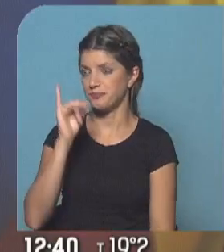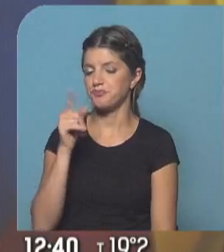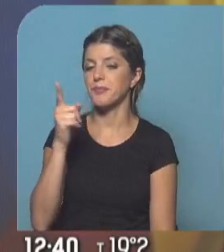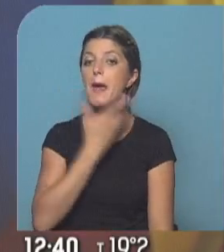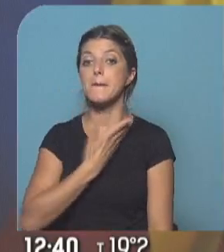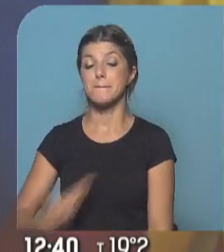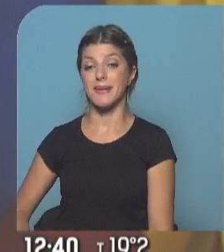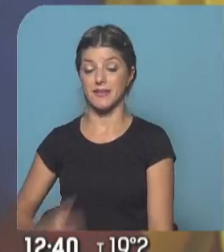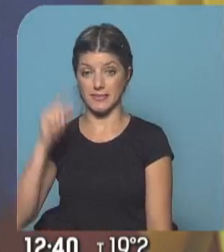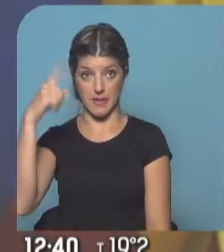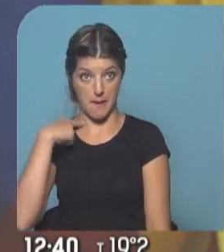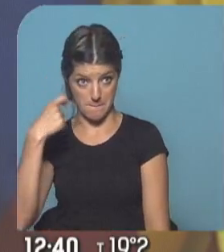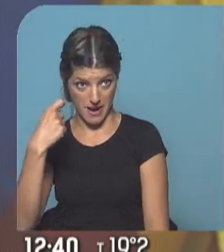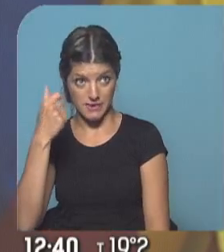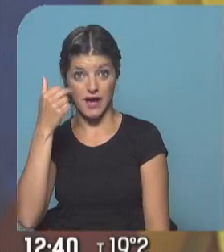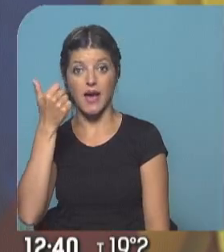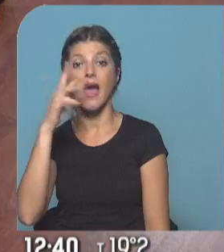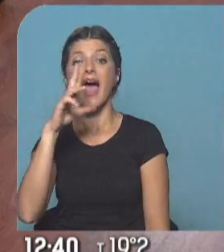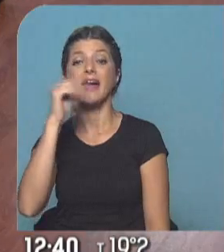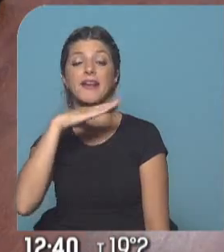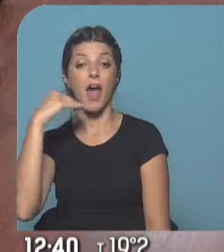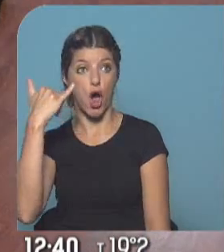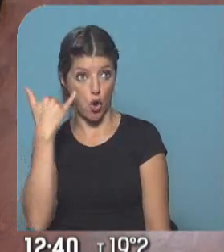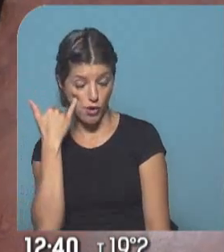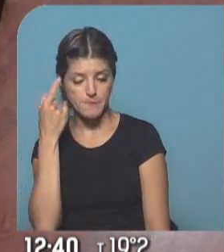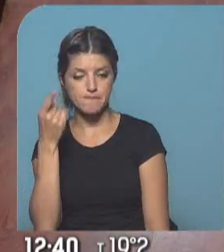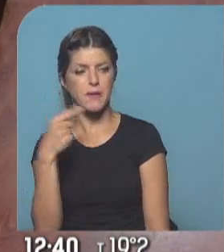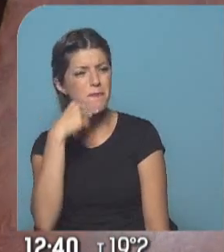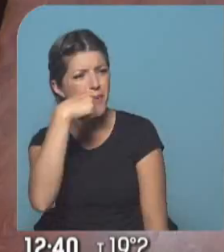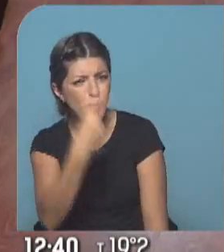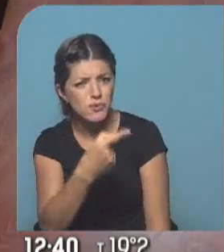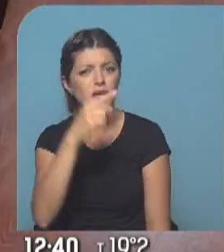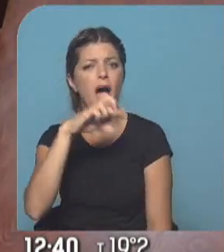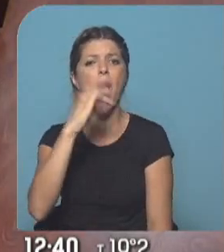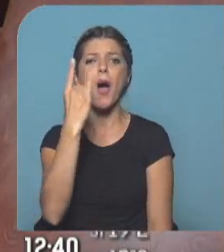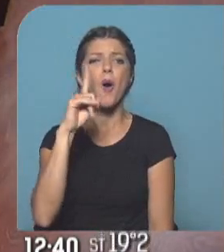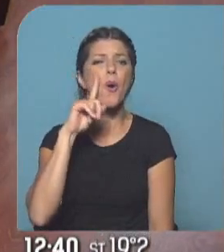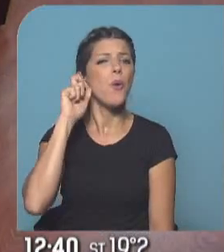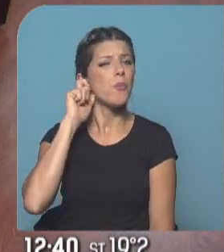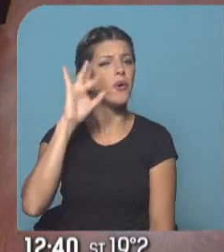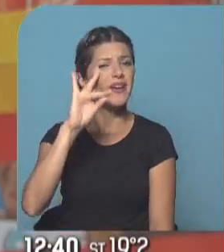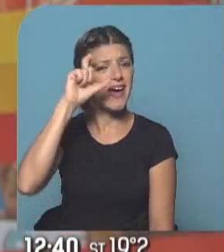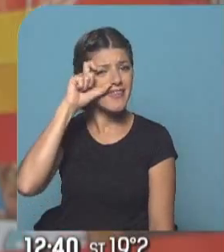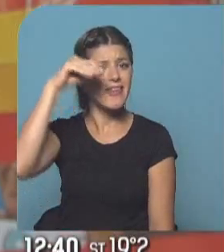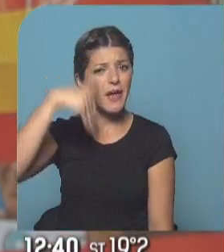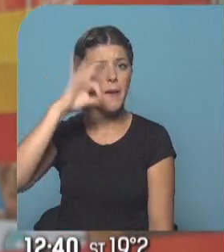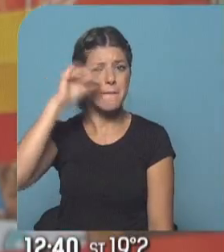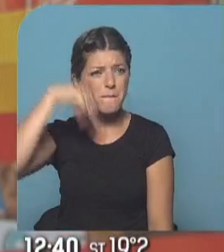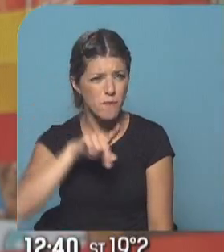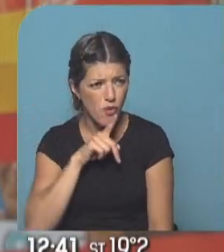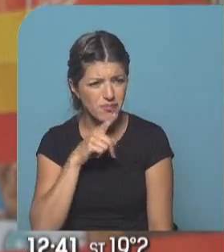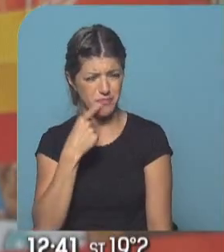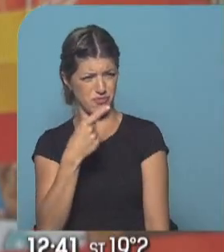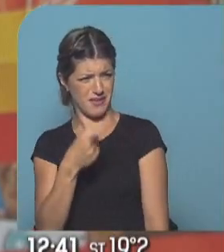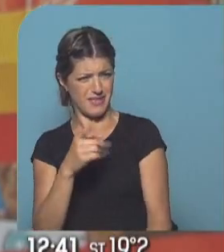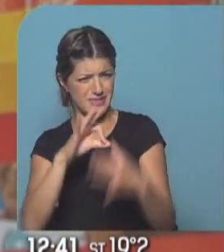al presidente de Cataluña, después al jefe de Estado de Cataluña, ¿sí? Digamos, después de la declaración, le dijo, bueno, eso no es la independencia, claro,